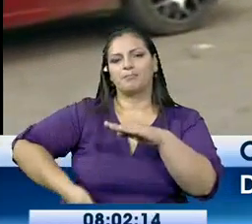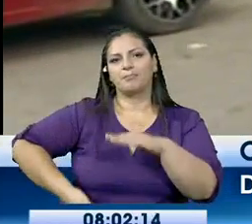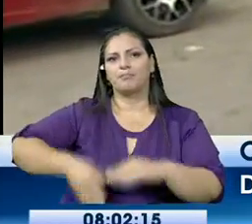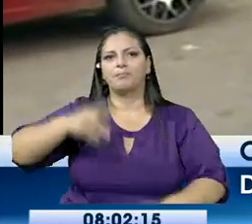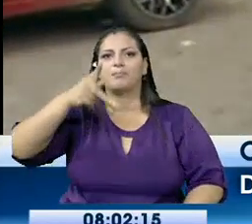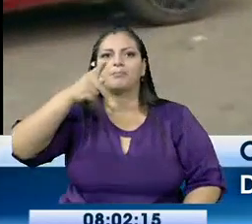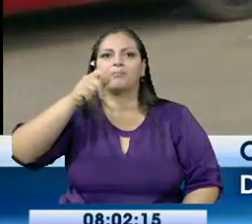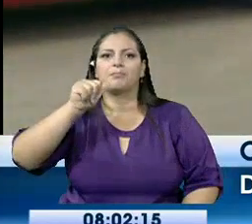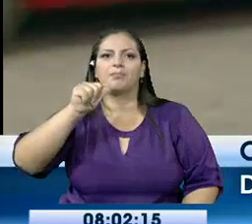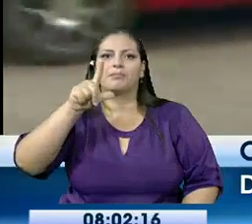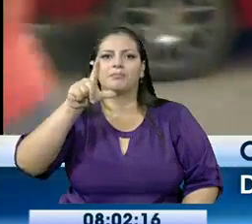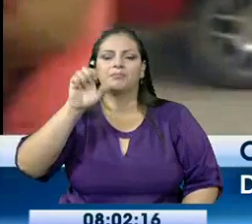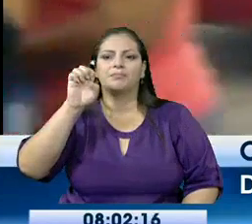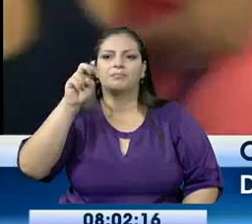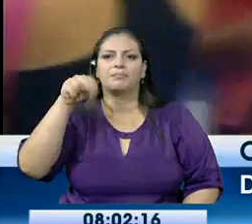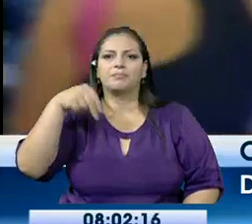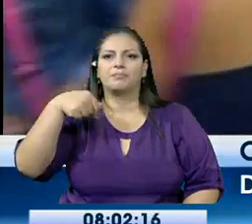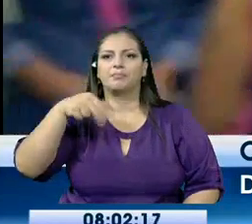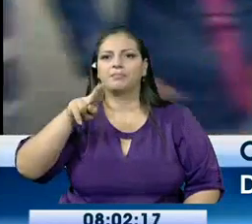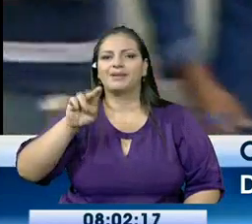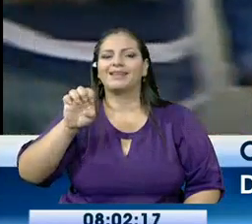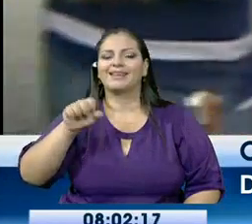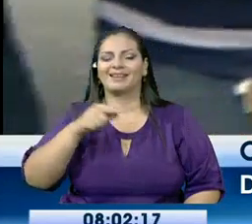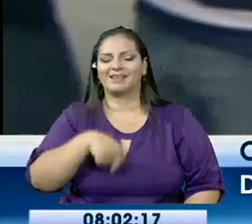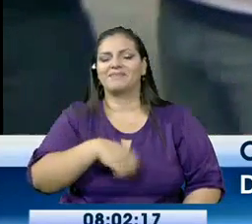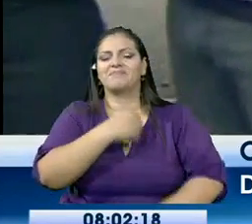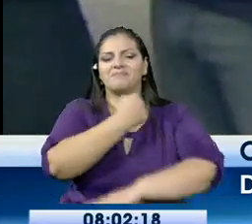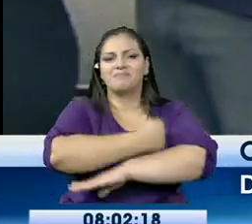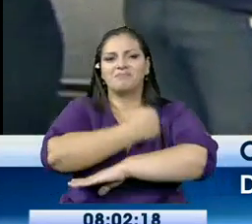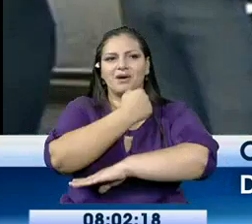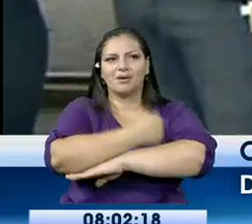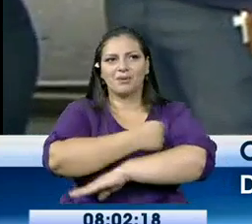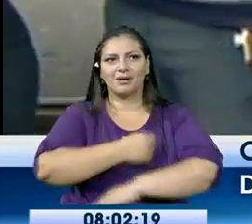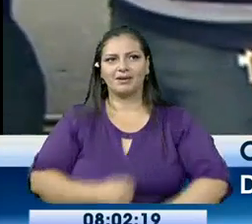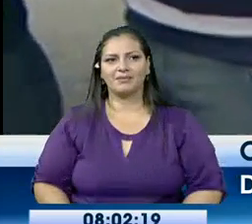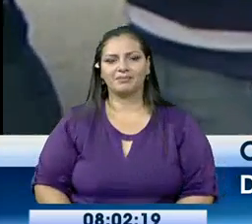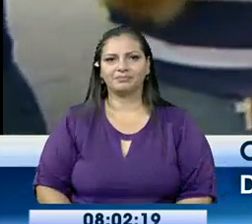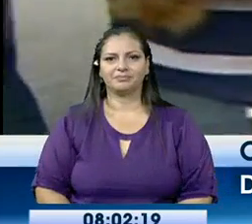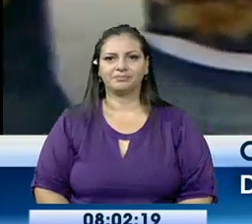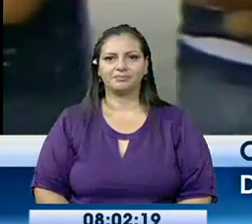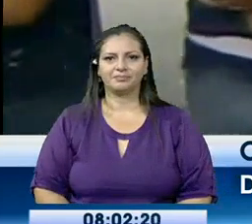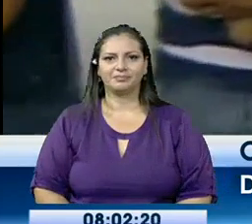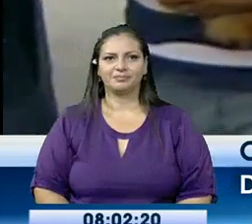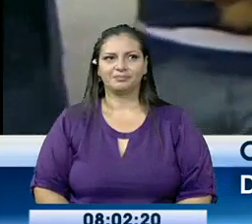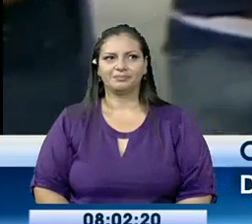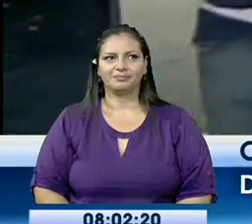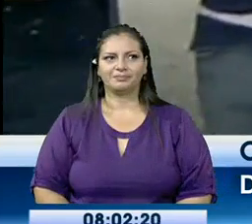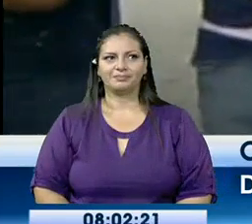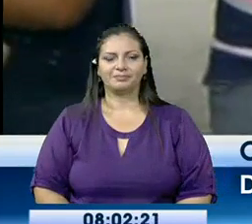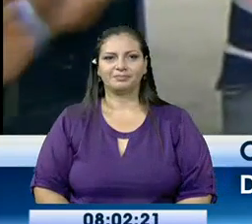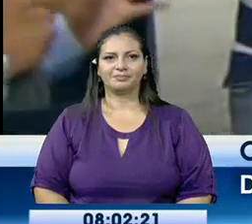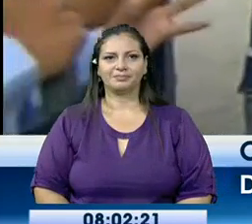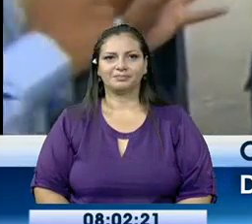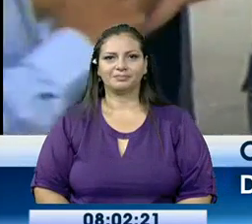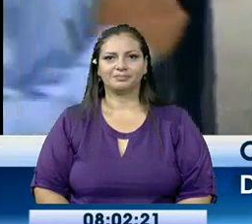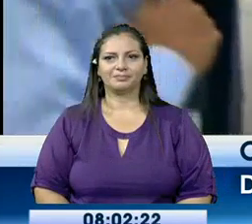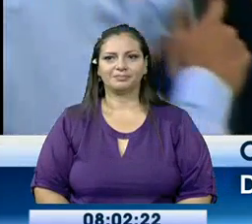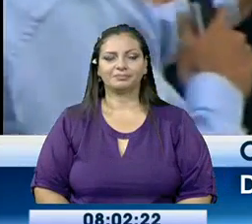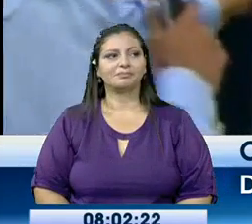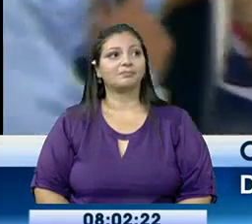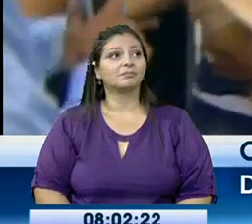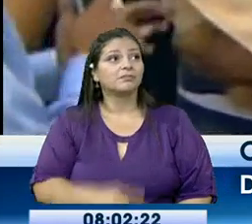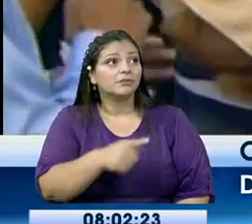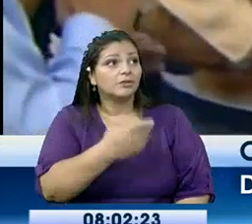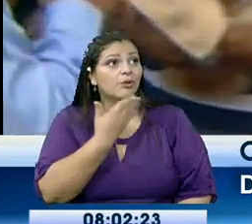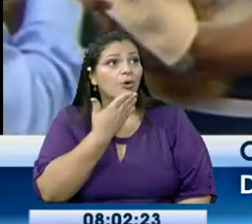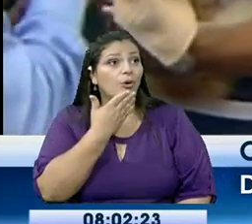exactamente, donde podemos apreciar la tarea que se viene desarrollando. Y bueno, nuestros amigos por acá ya están, ellos participando de esta campaña. Mi